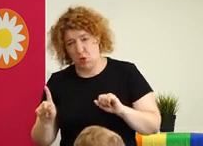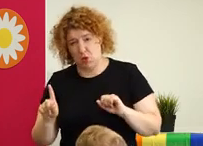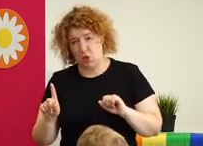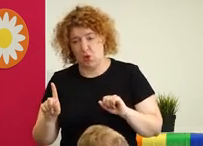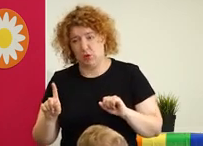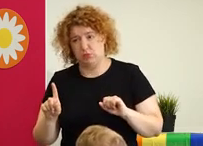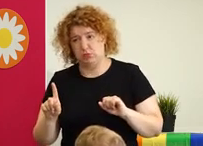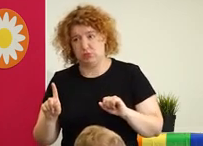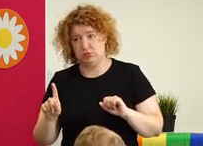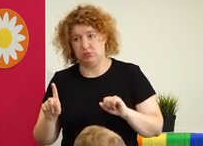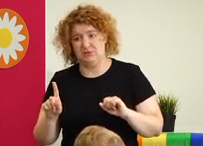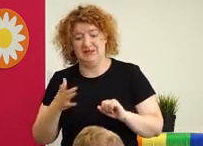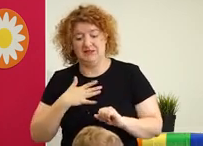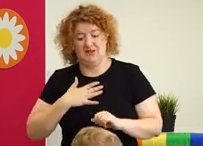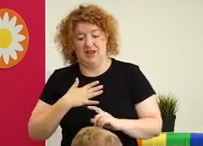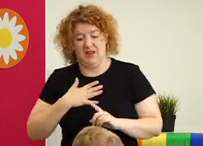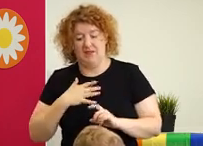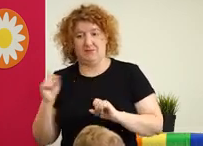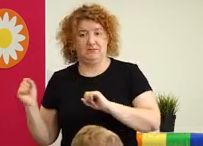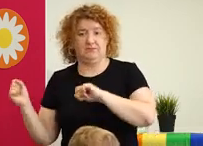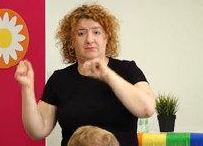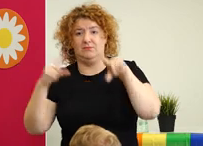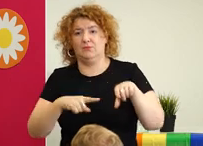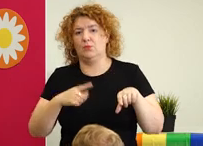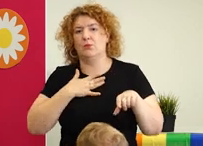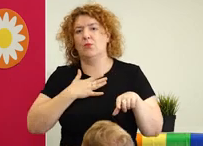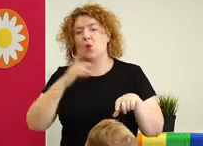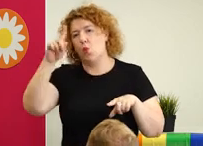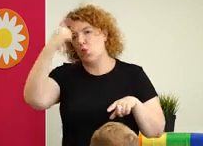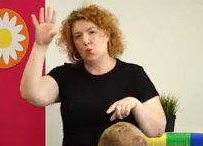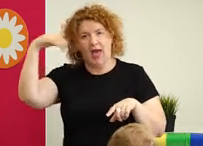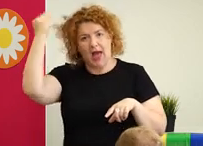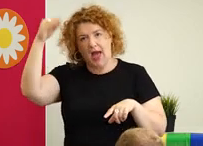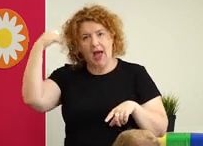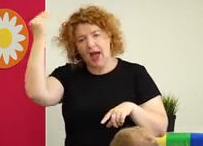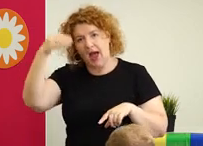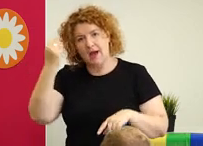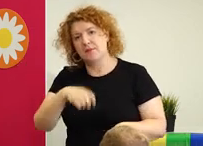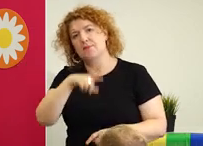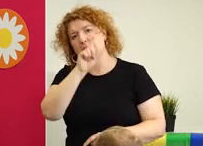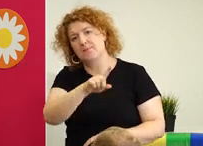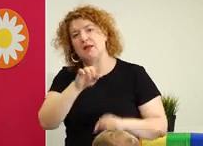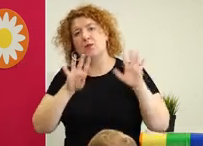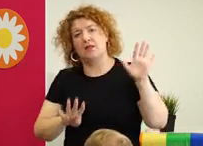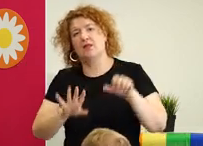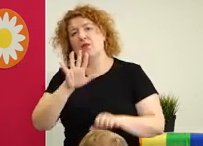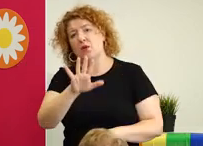o sea, nuestra familia se basó en la cultura árabe desde el año